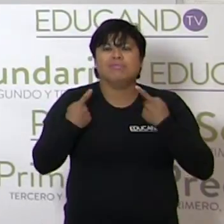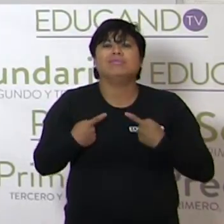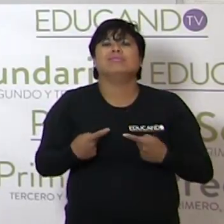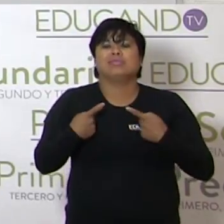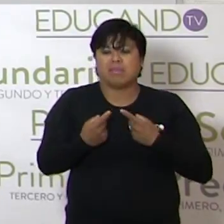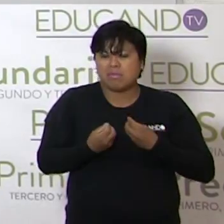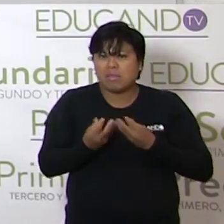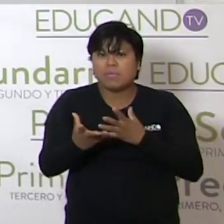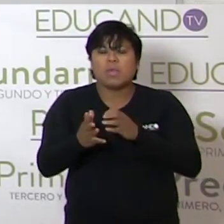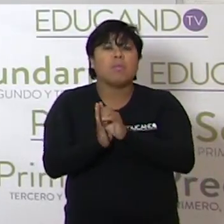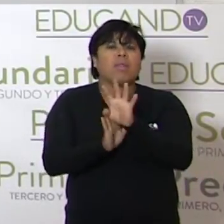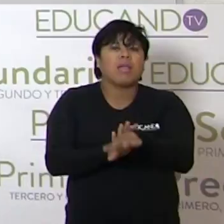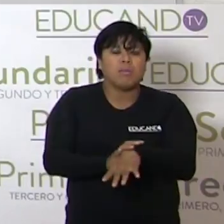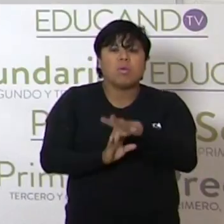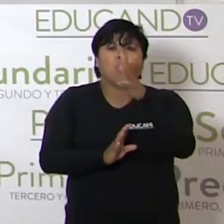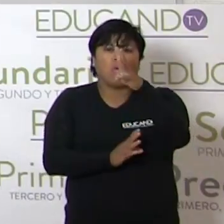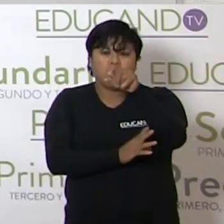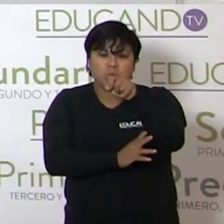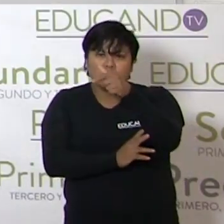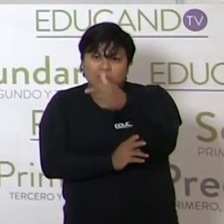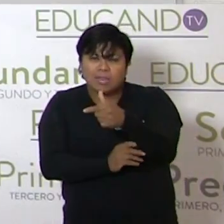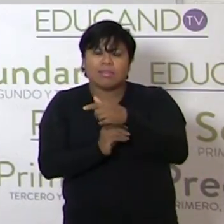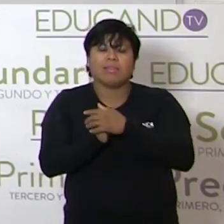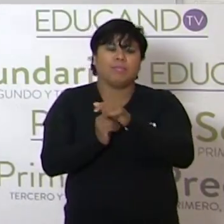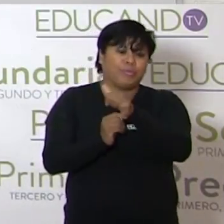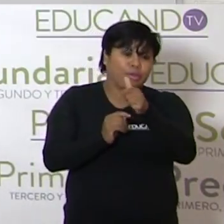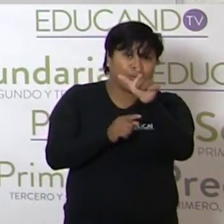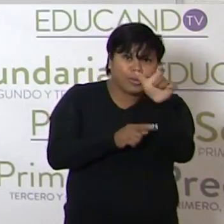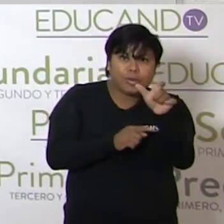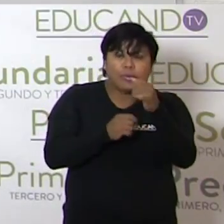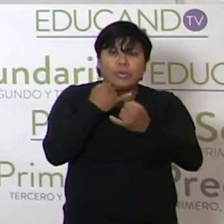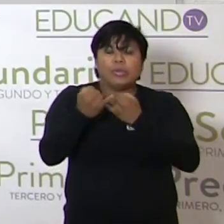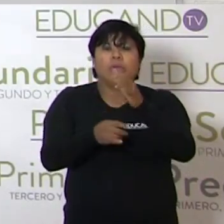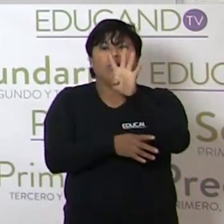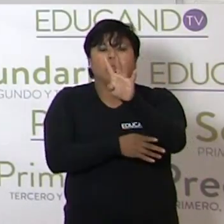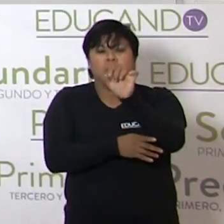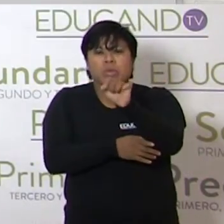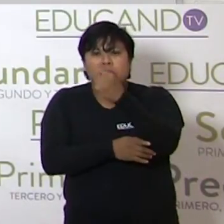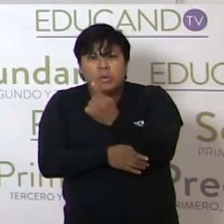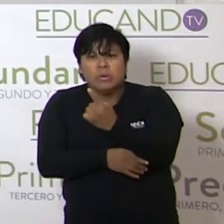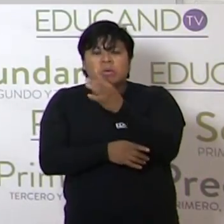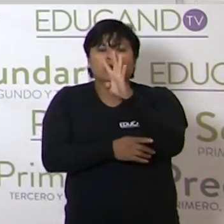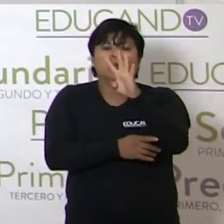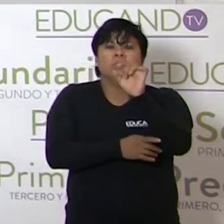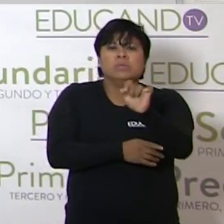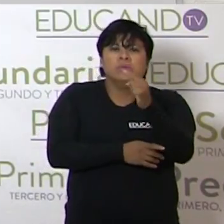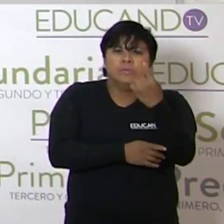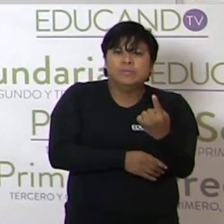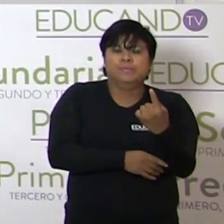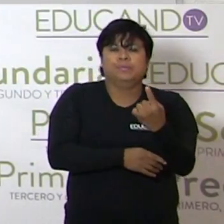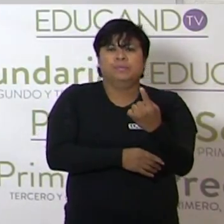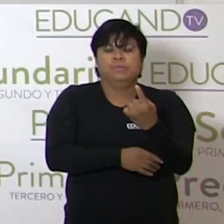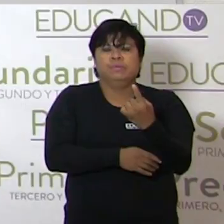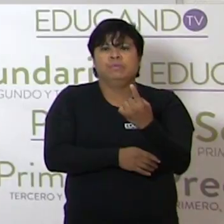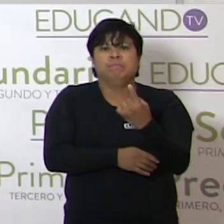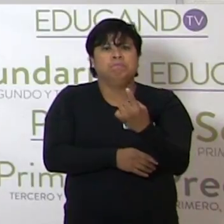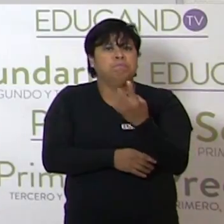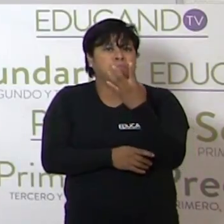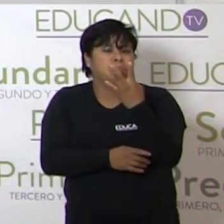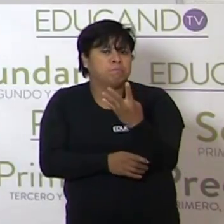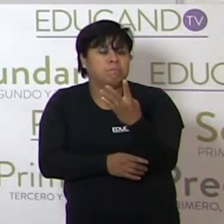este juego es de 4.7, en este otro que tenemos aquí 4.1, 4.1,